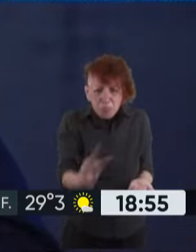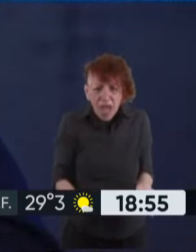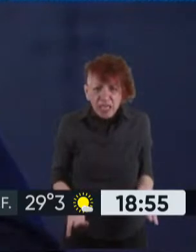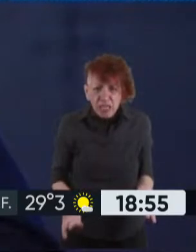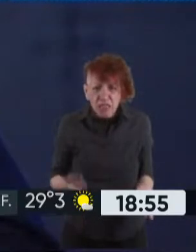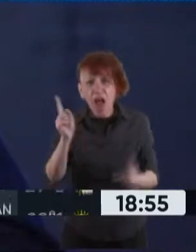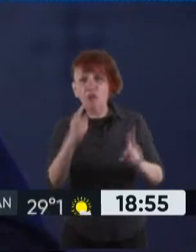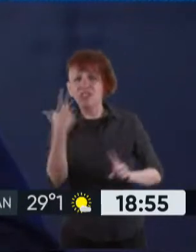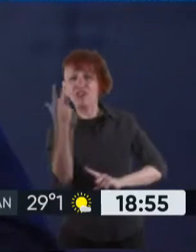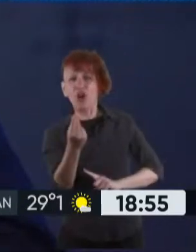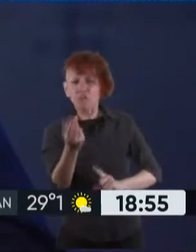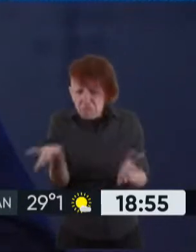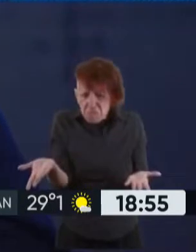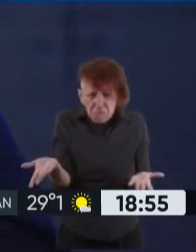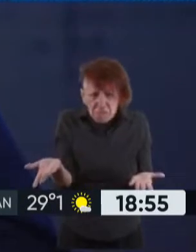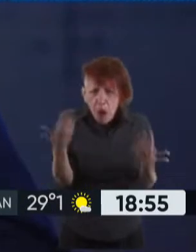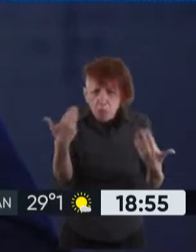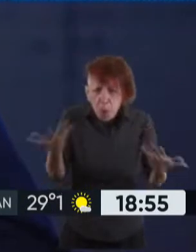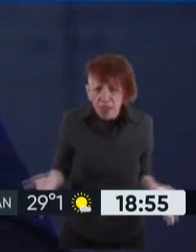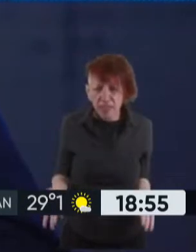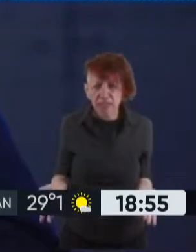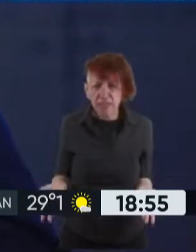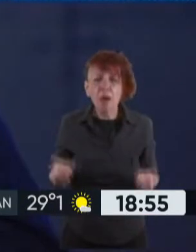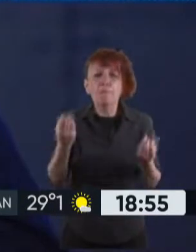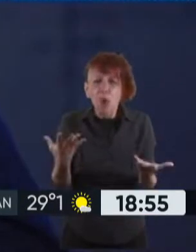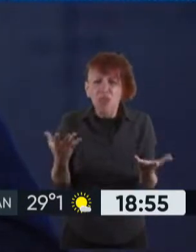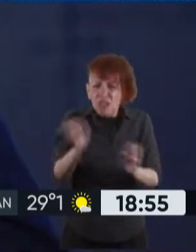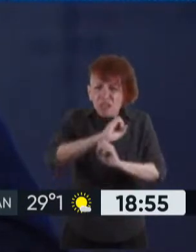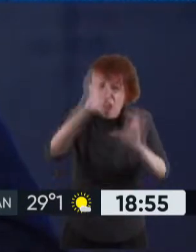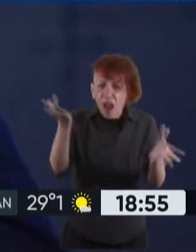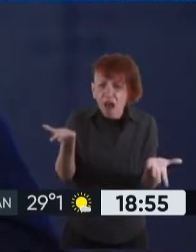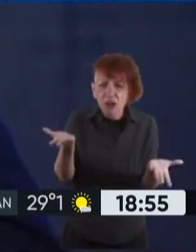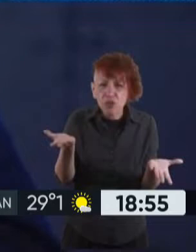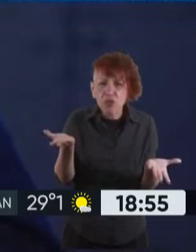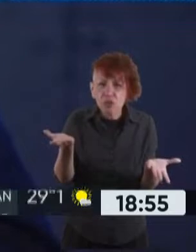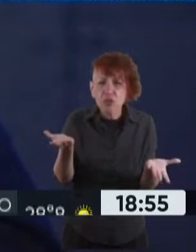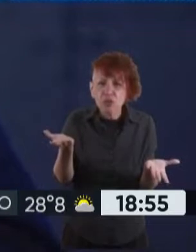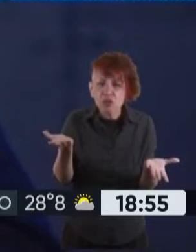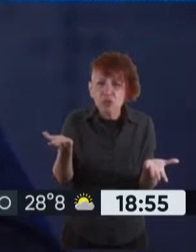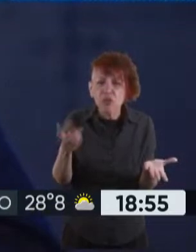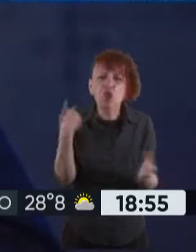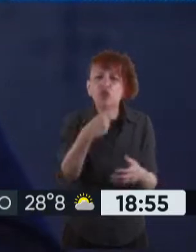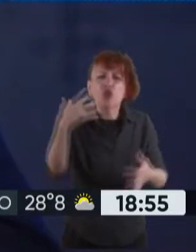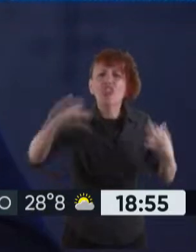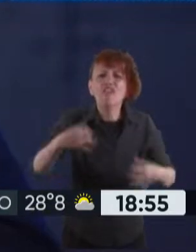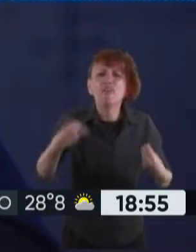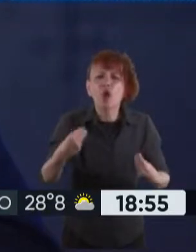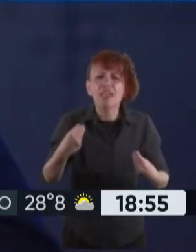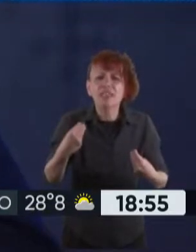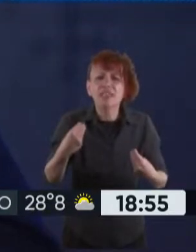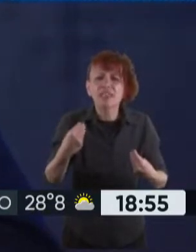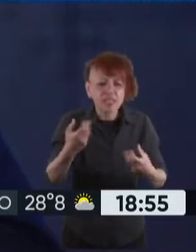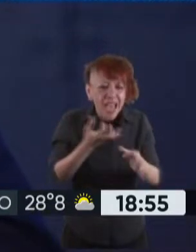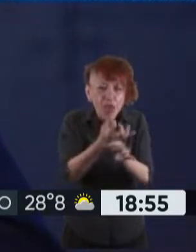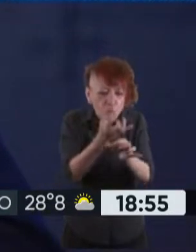qué? Si es evidente que lo que hay que hacer es acercar la educación a la